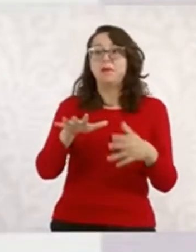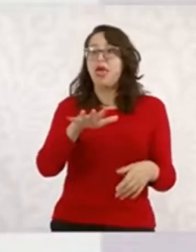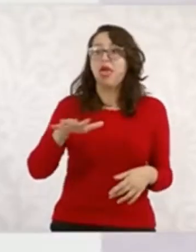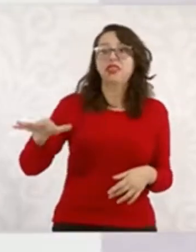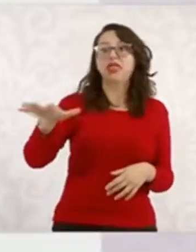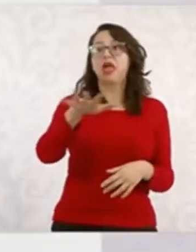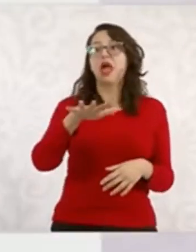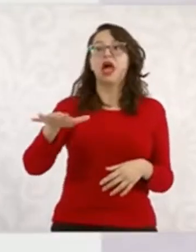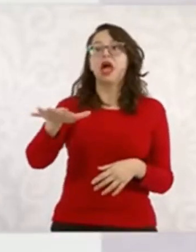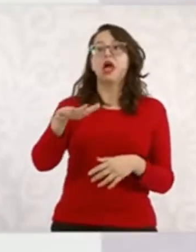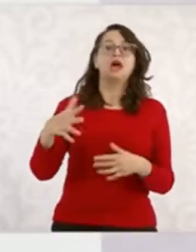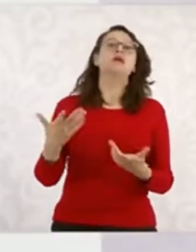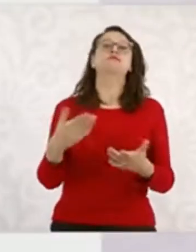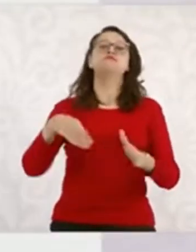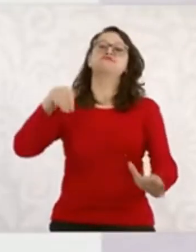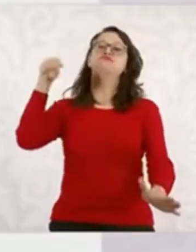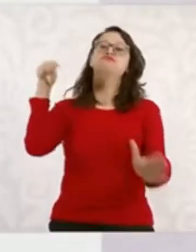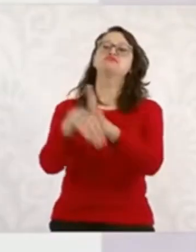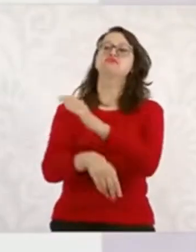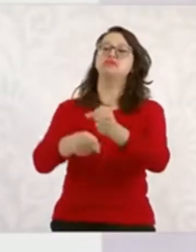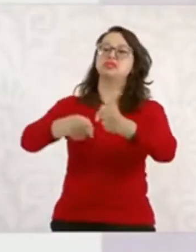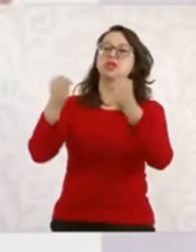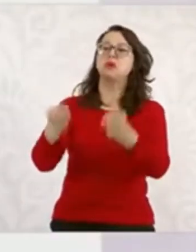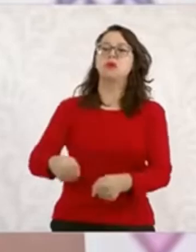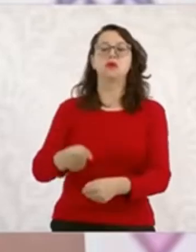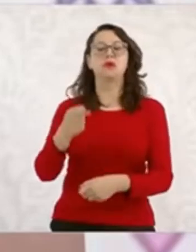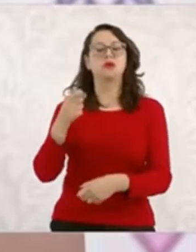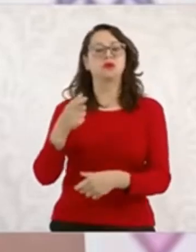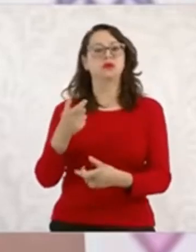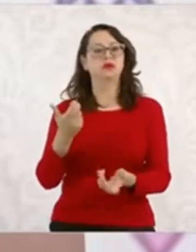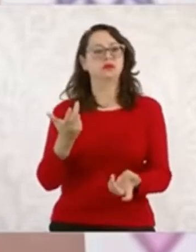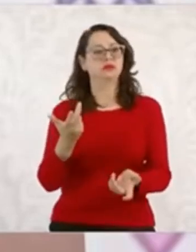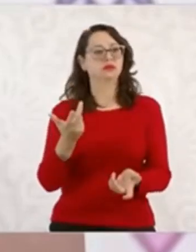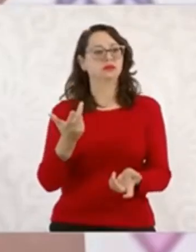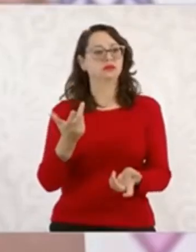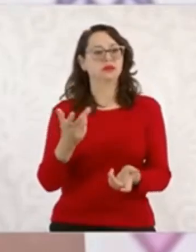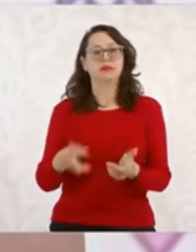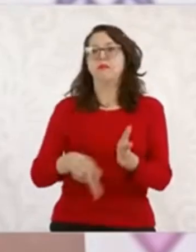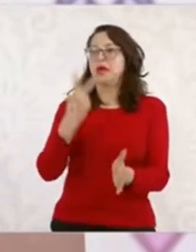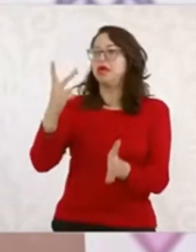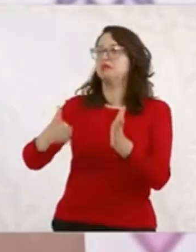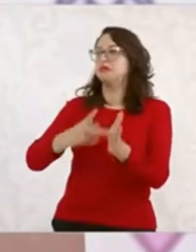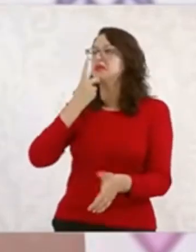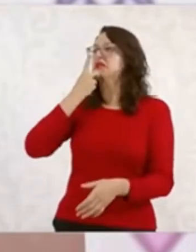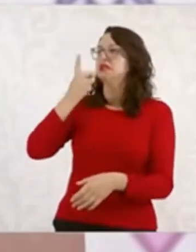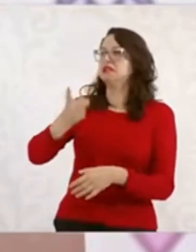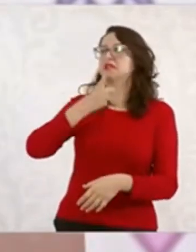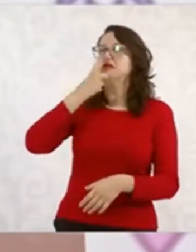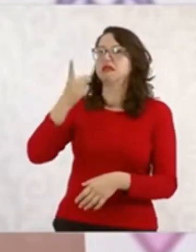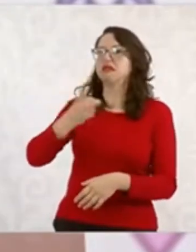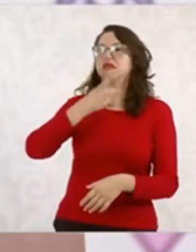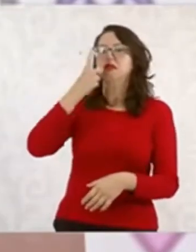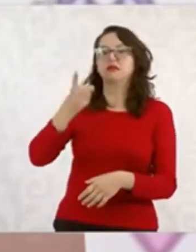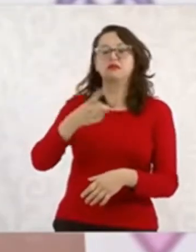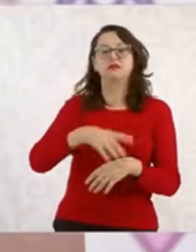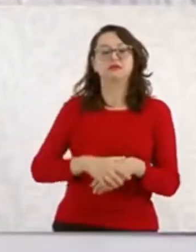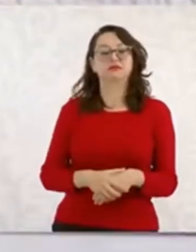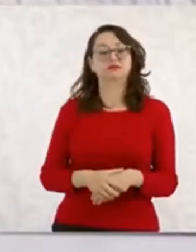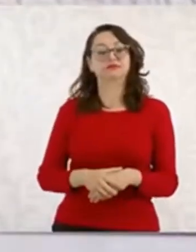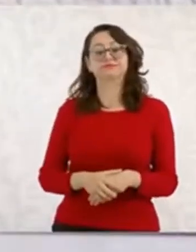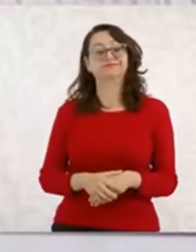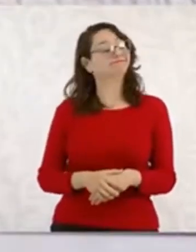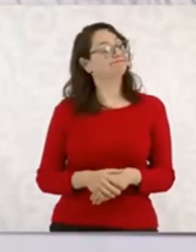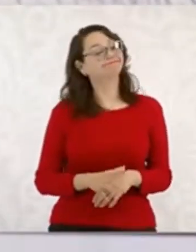en México para poder seguir gobernando. ¿No dicen eso? Sí, claro. Pues lo repiten a cada rato en las columnas. No, fíjense nada